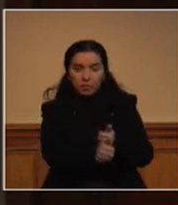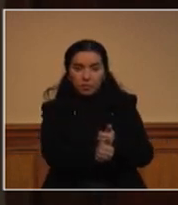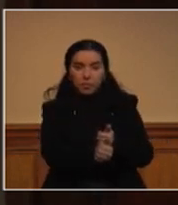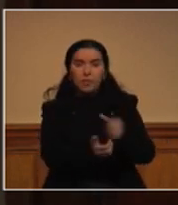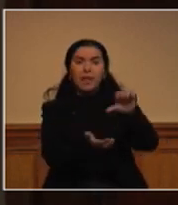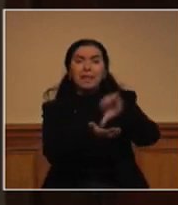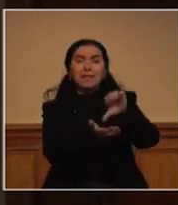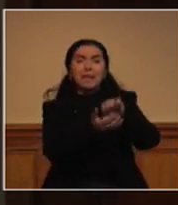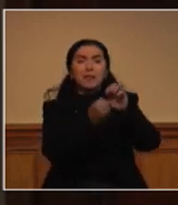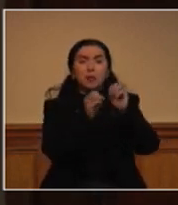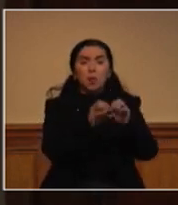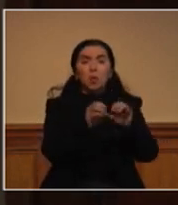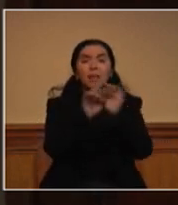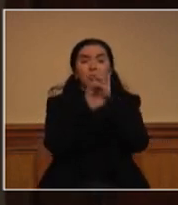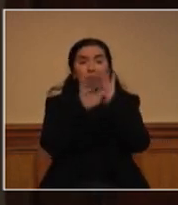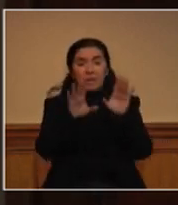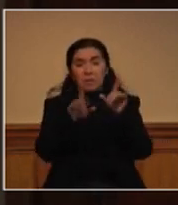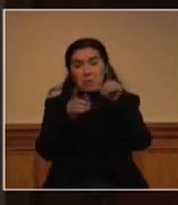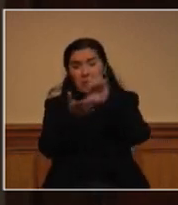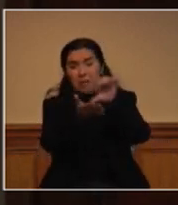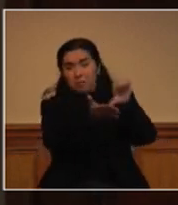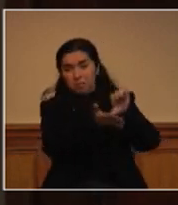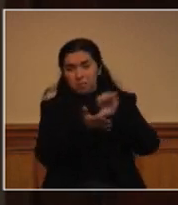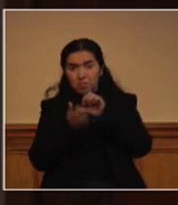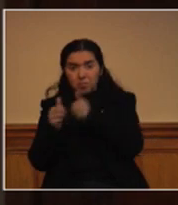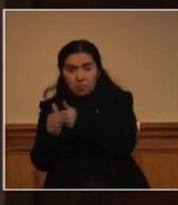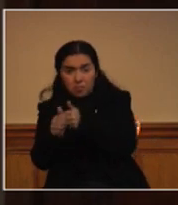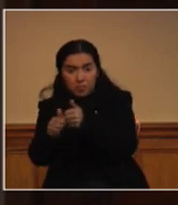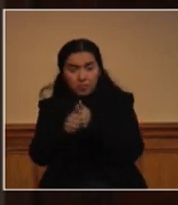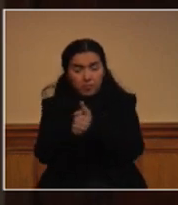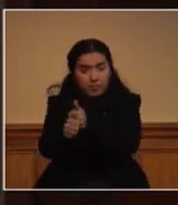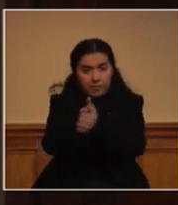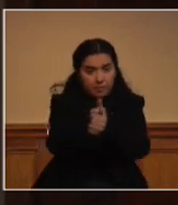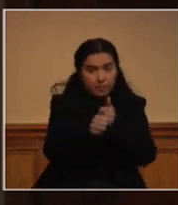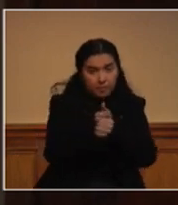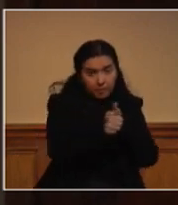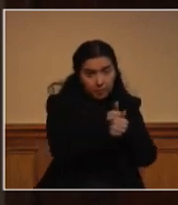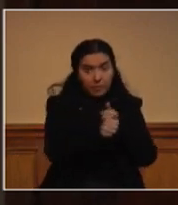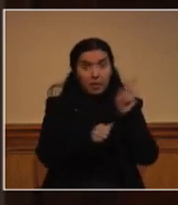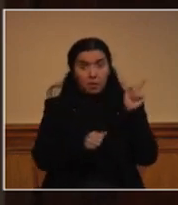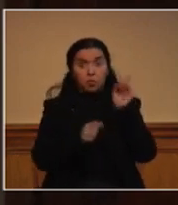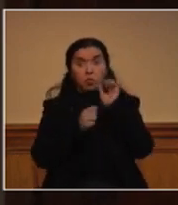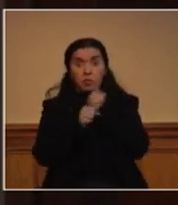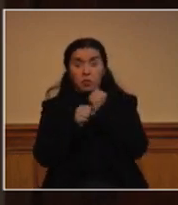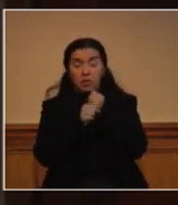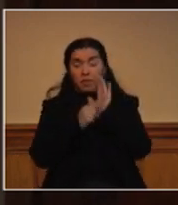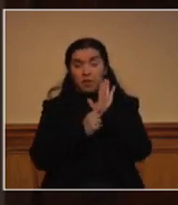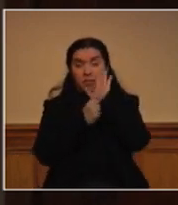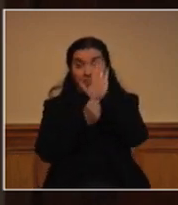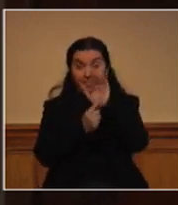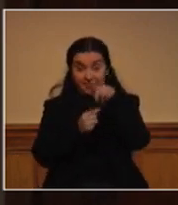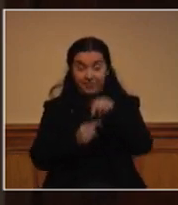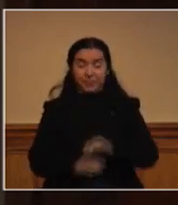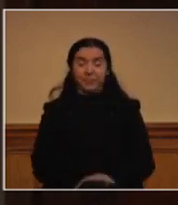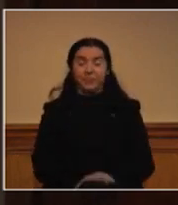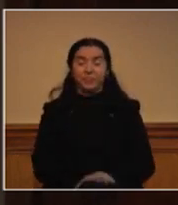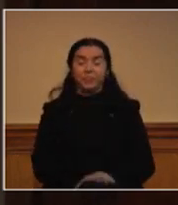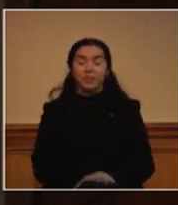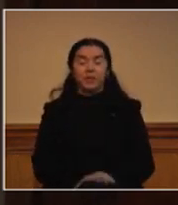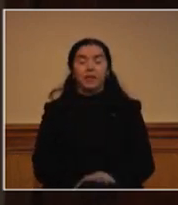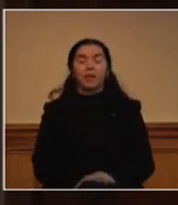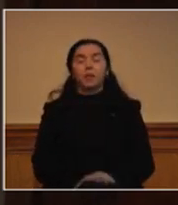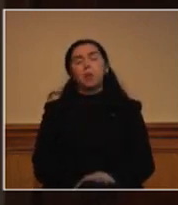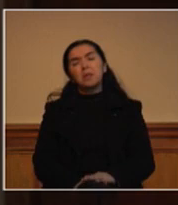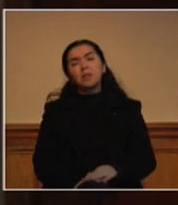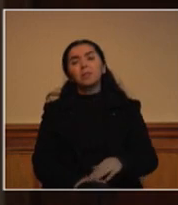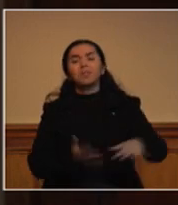centros de educación especial, fruto de los cuales pues han sido algunos de los trabajos que hemos presentado también estos días. Bueno, entonces, al hablar